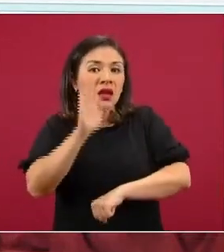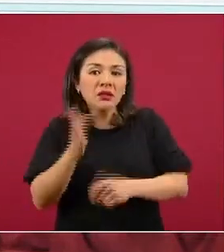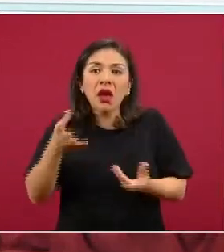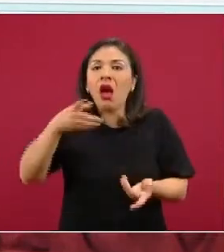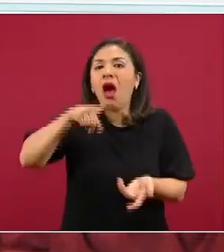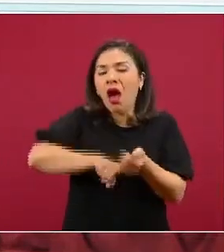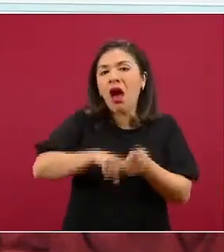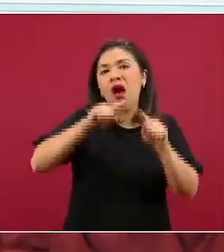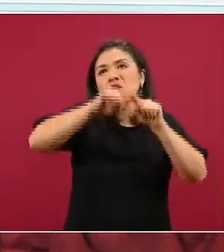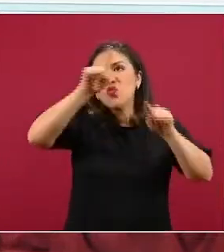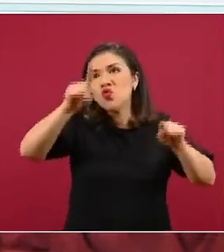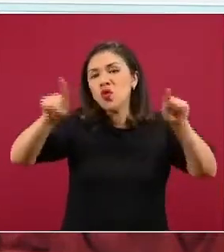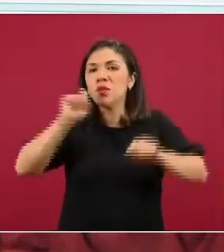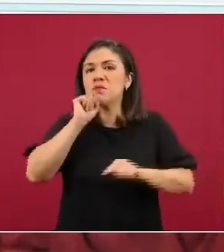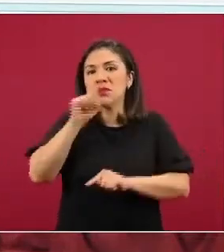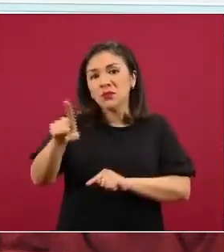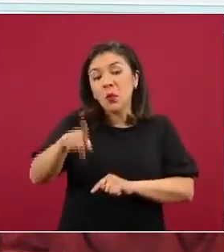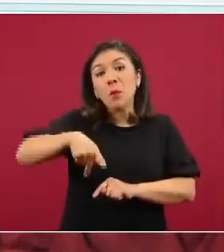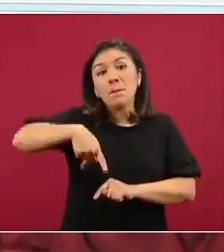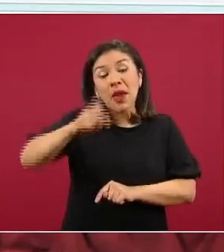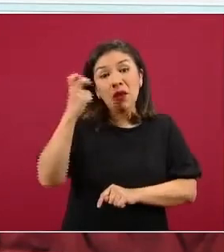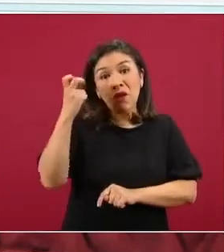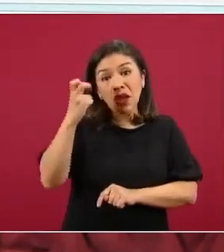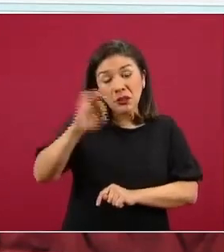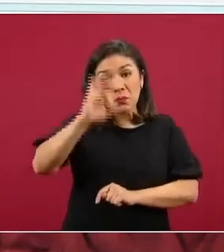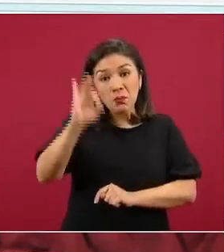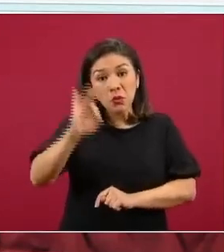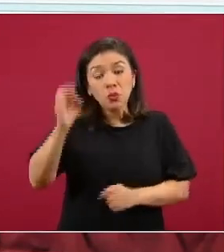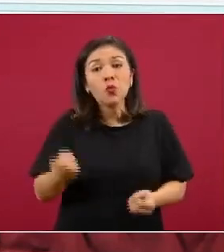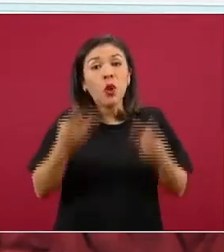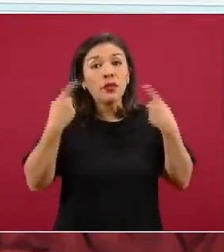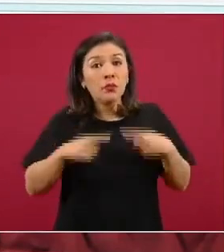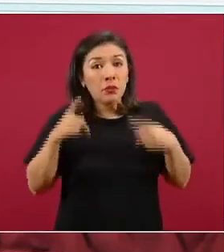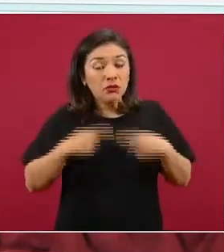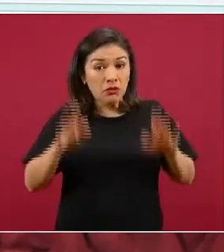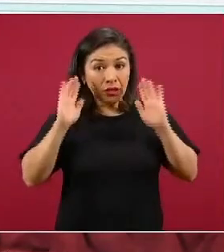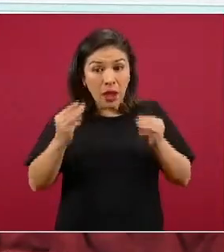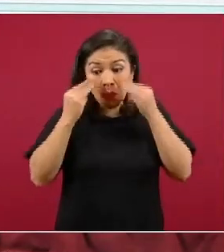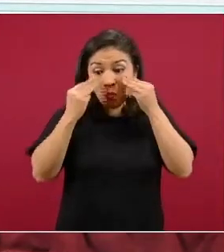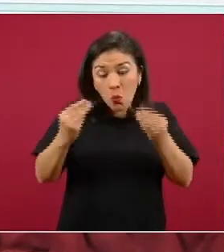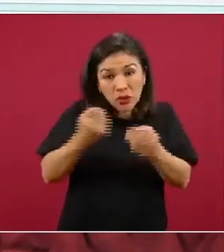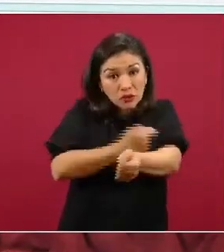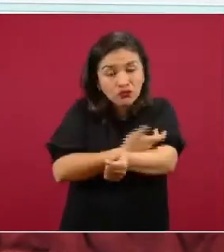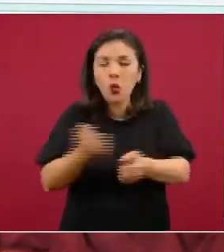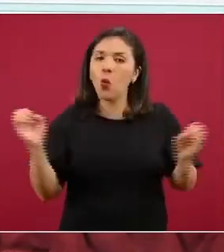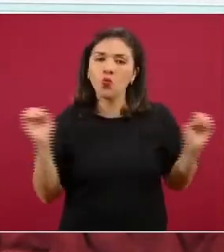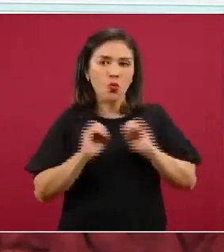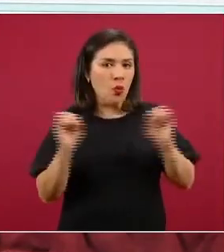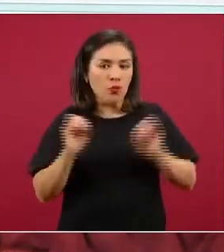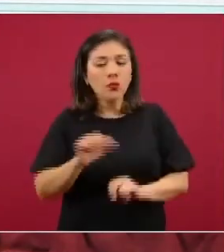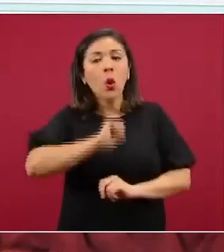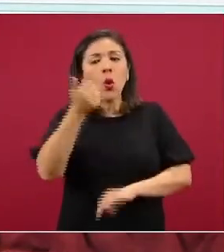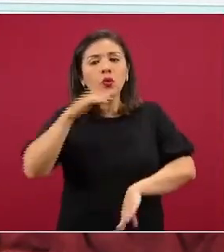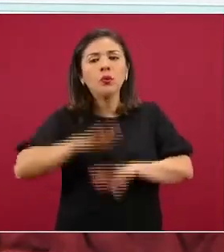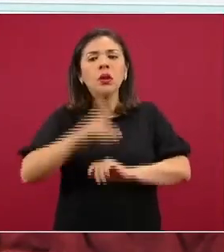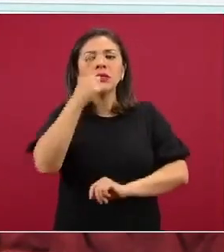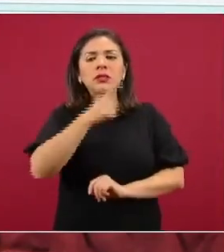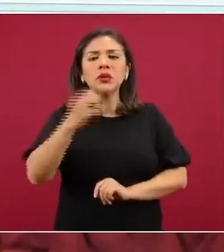curva epidémica. Sin embargo, a esta proporción de individuos no se les tomó una muestra. Y por otro lado tenemos